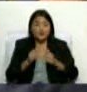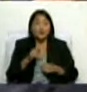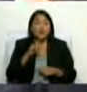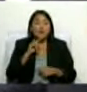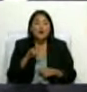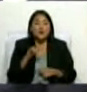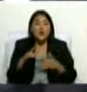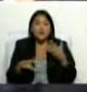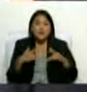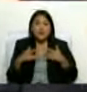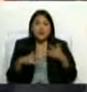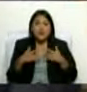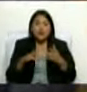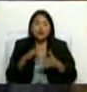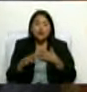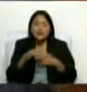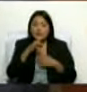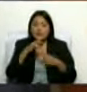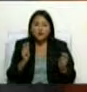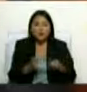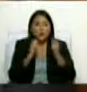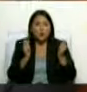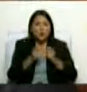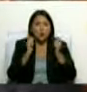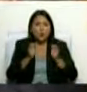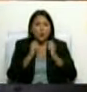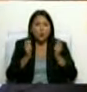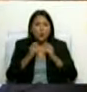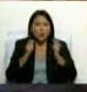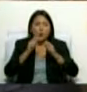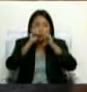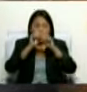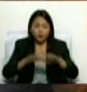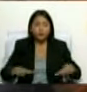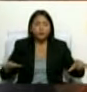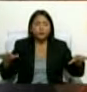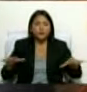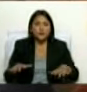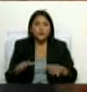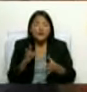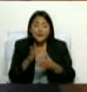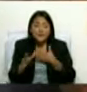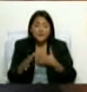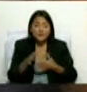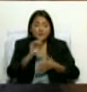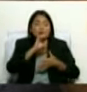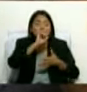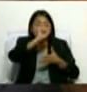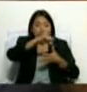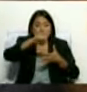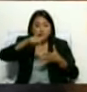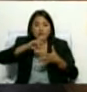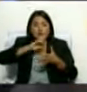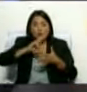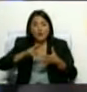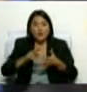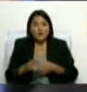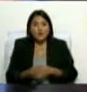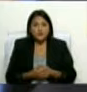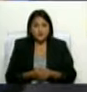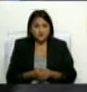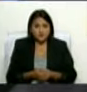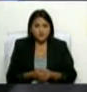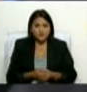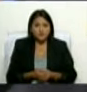es la difusión en el contexto de la campaña por el sí afirmatorio de ese equipo que